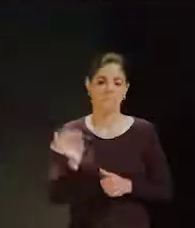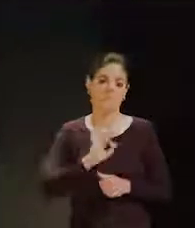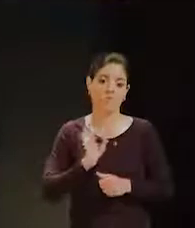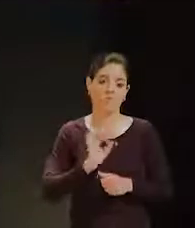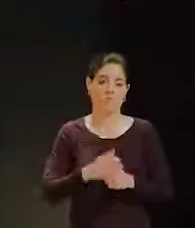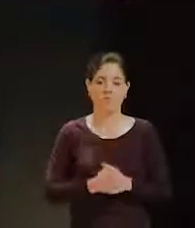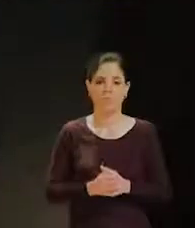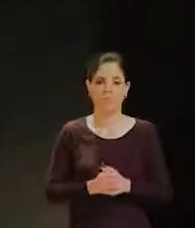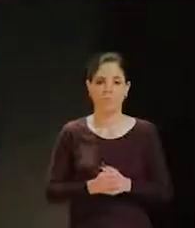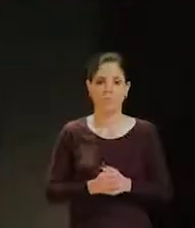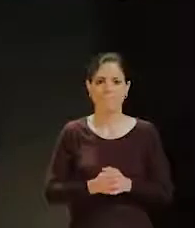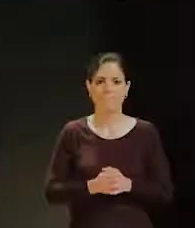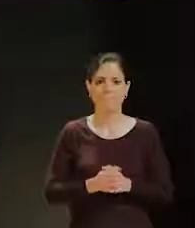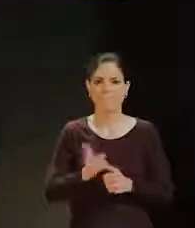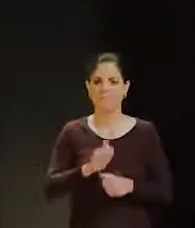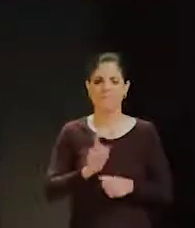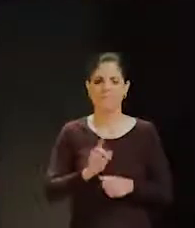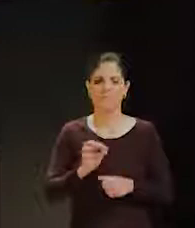Omar también. No hablo.